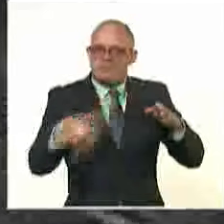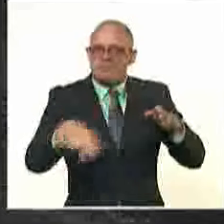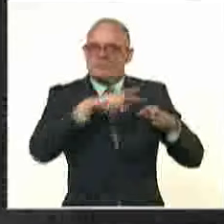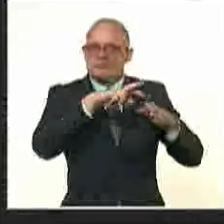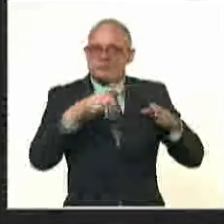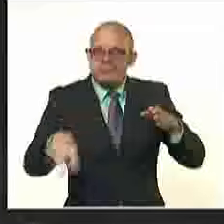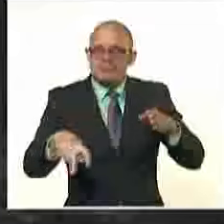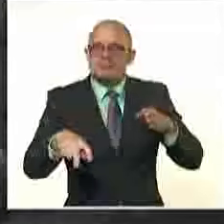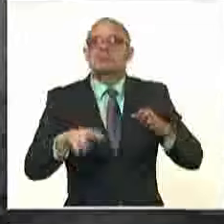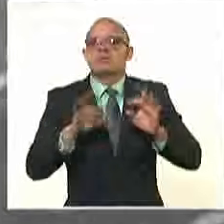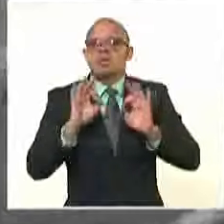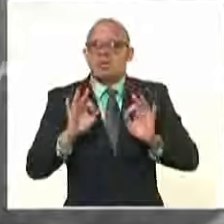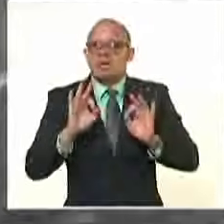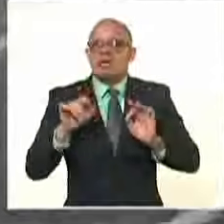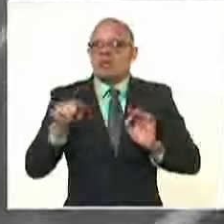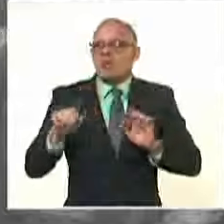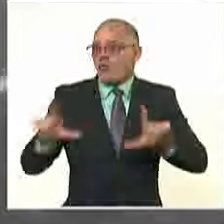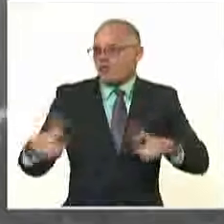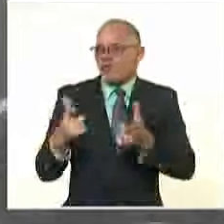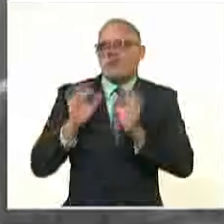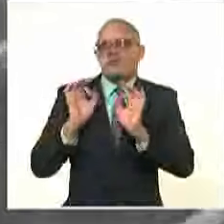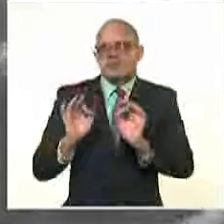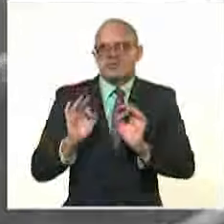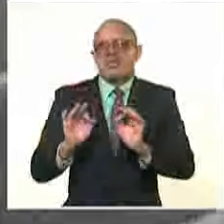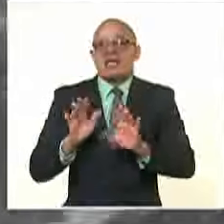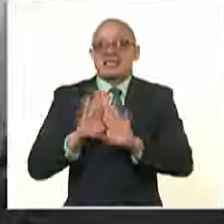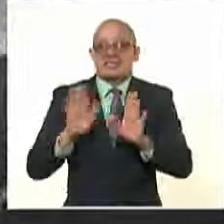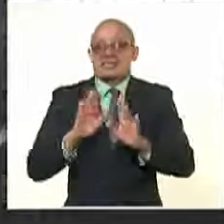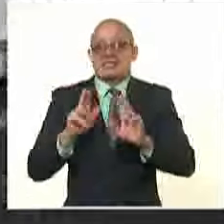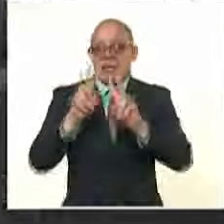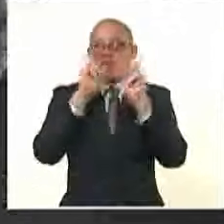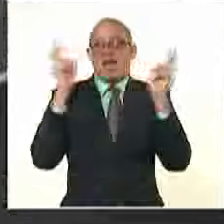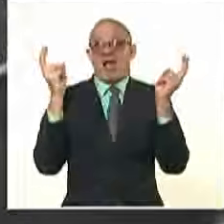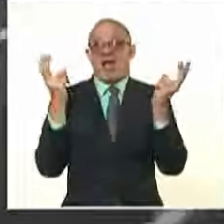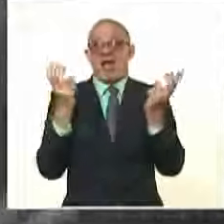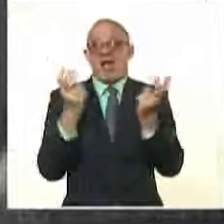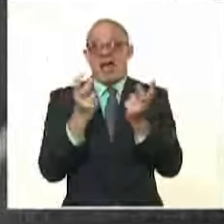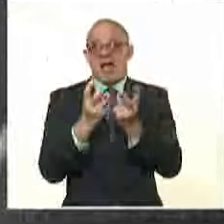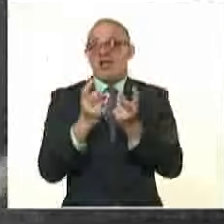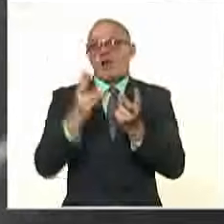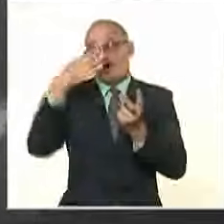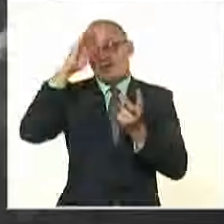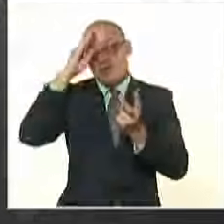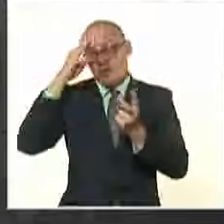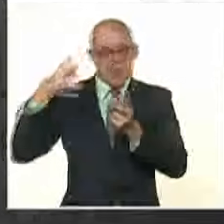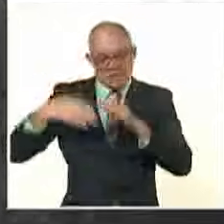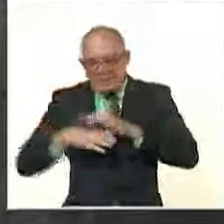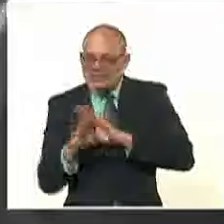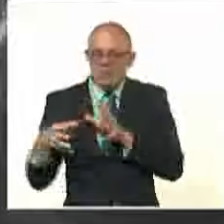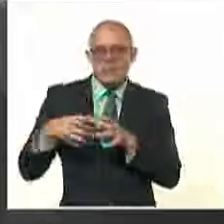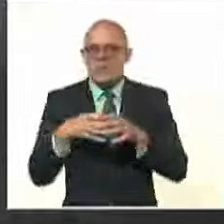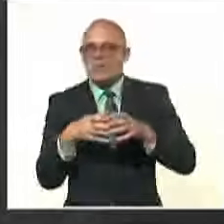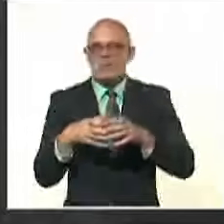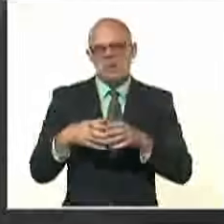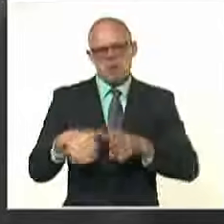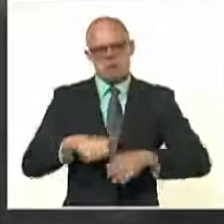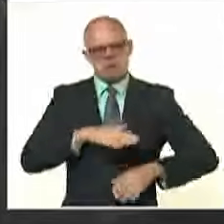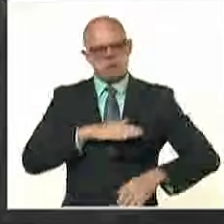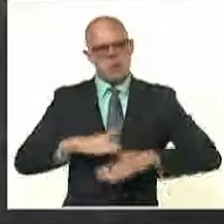para el acto de inauguración. Allí, ondeó con más firmeza que nunca nuestra enseña